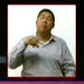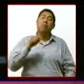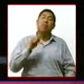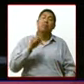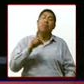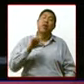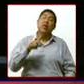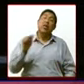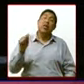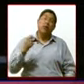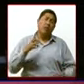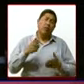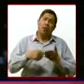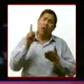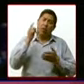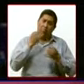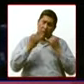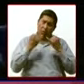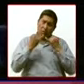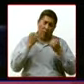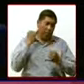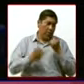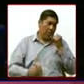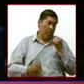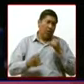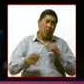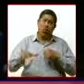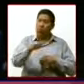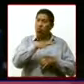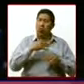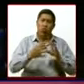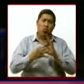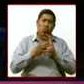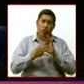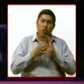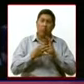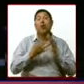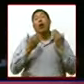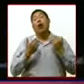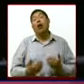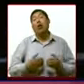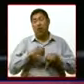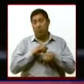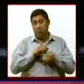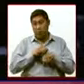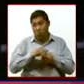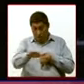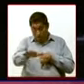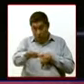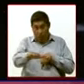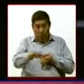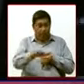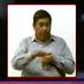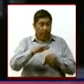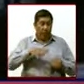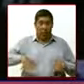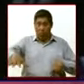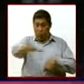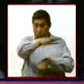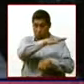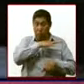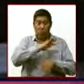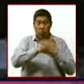comisión ya ha aprobado su informe final por unanimidad. Ahora remitirlo justamente al Pleno de la